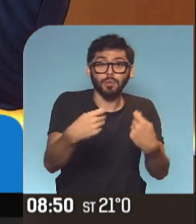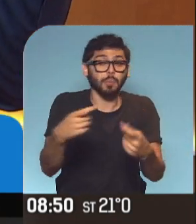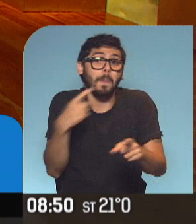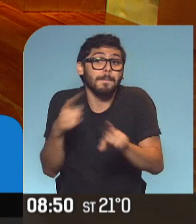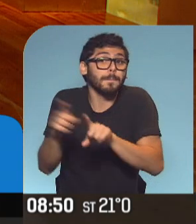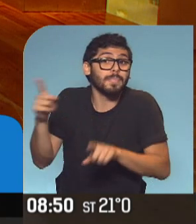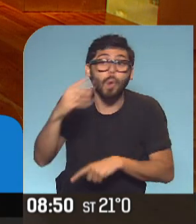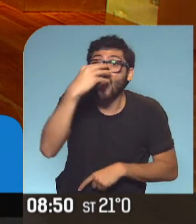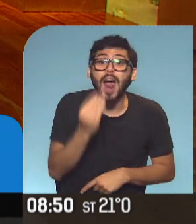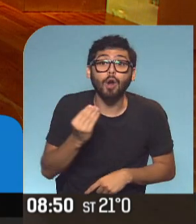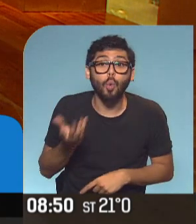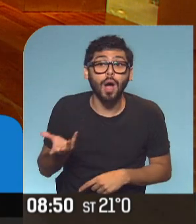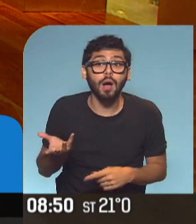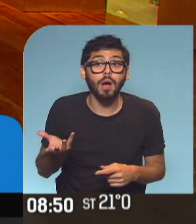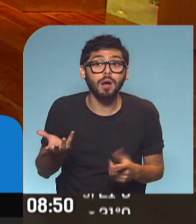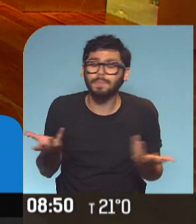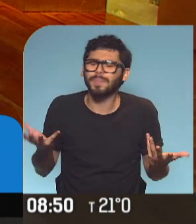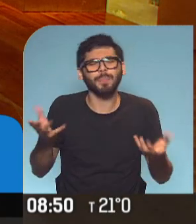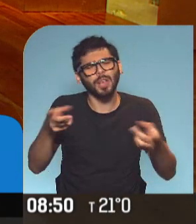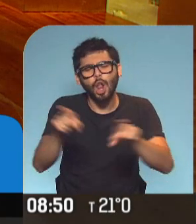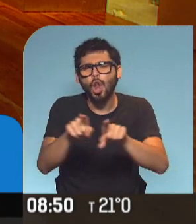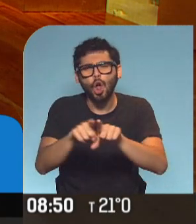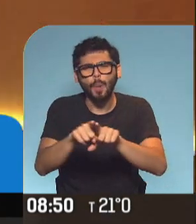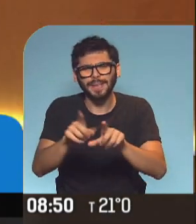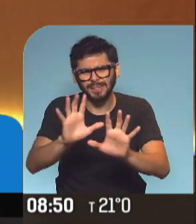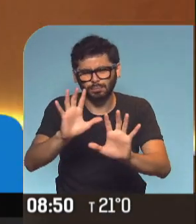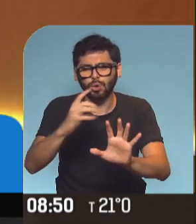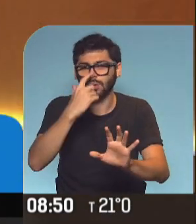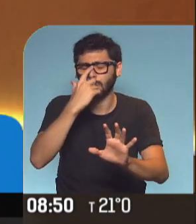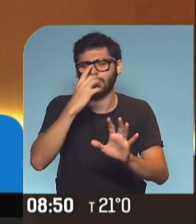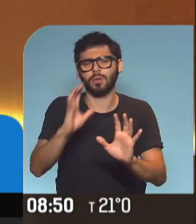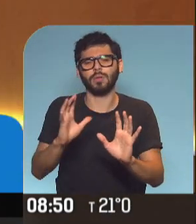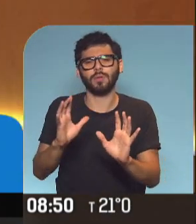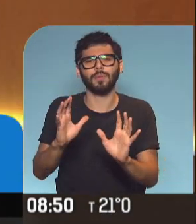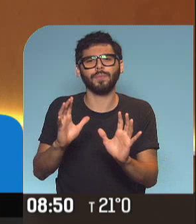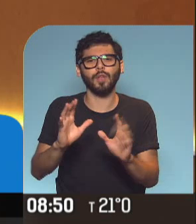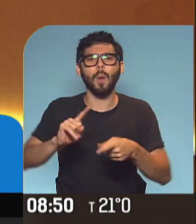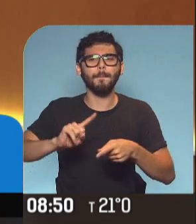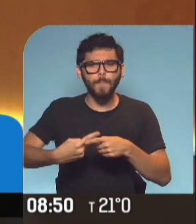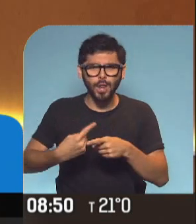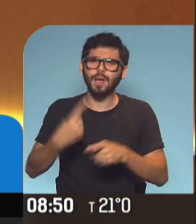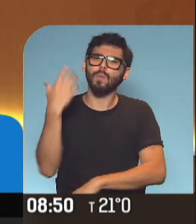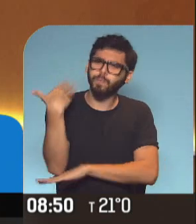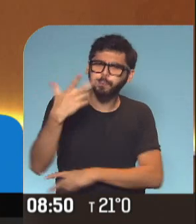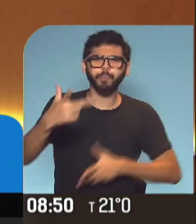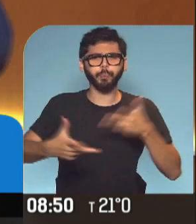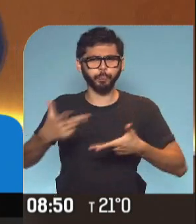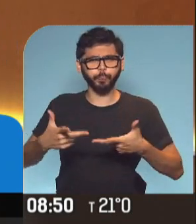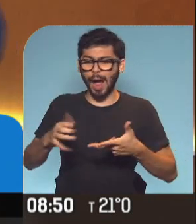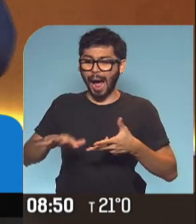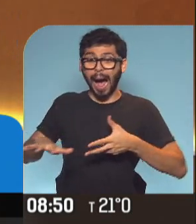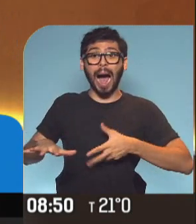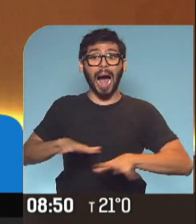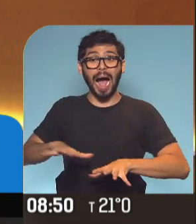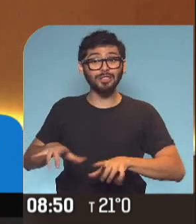rúa insisto con lo mismo o sea la política se construye con discursos con palabras las acciones incluso se